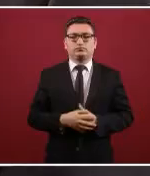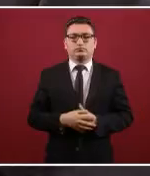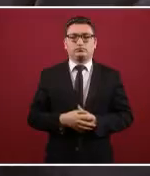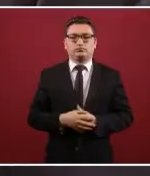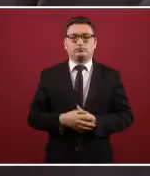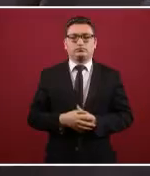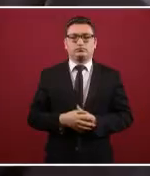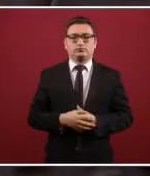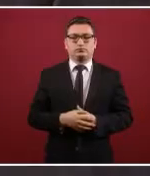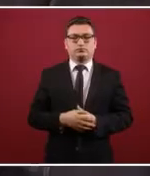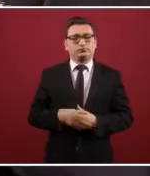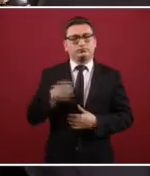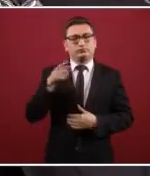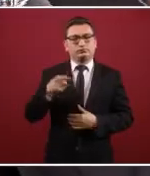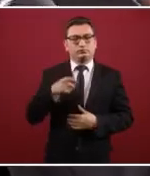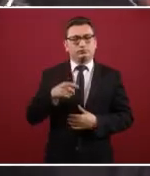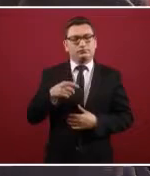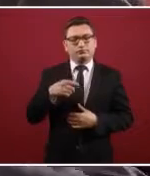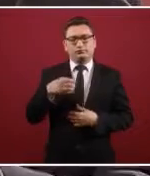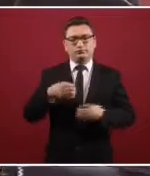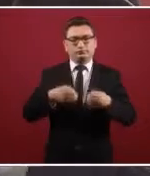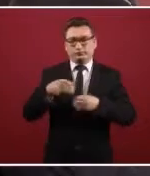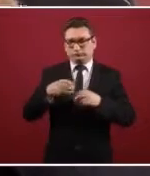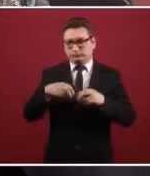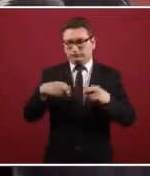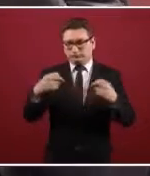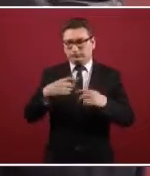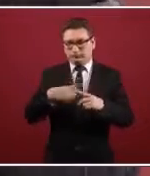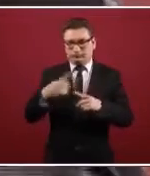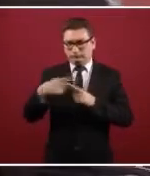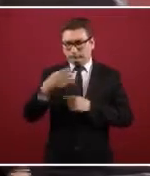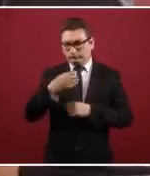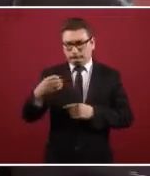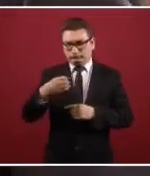de la judicatura, pero si sabían sobre las